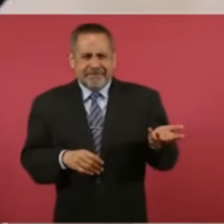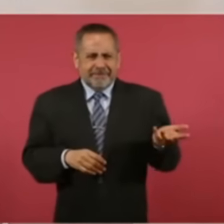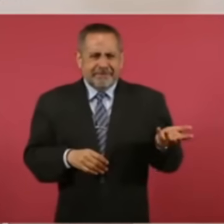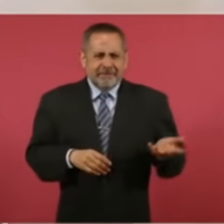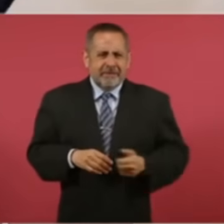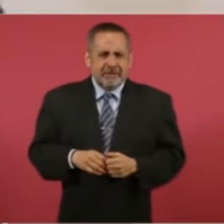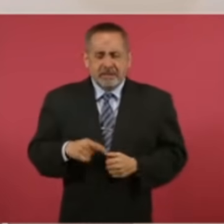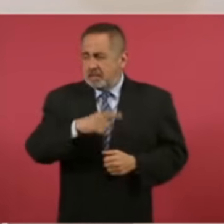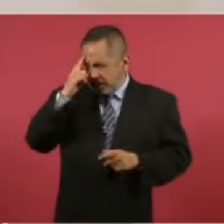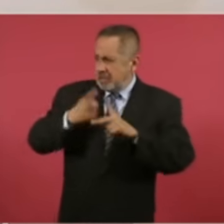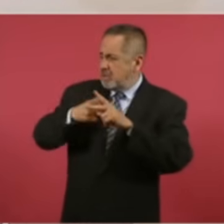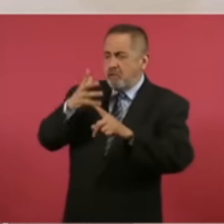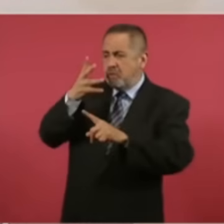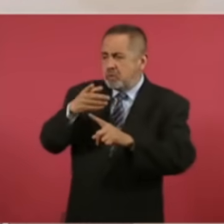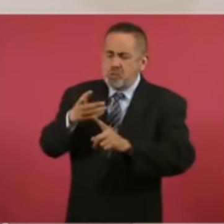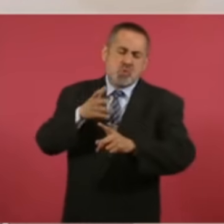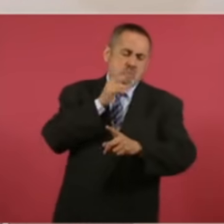de proyecciones.